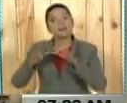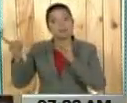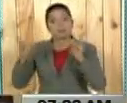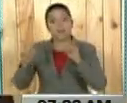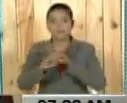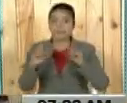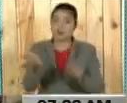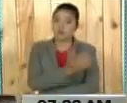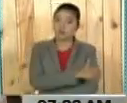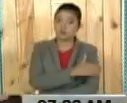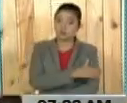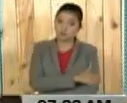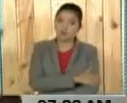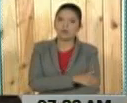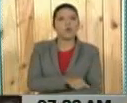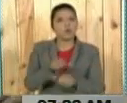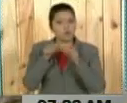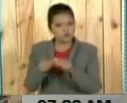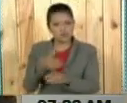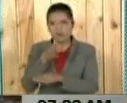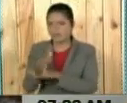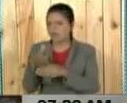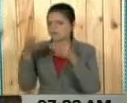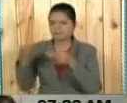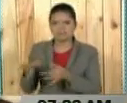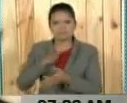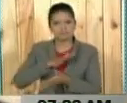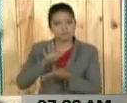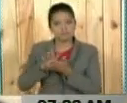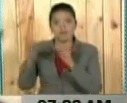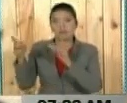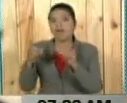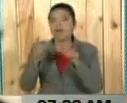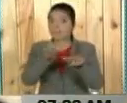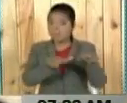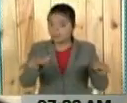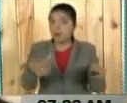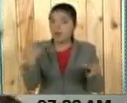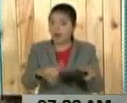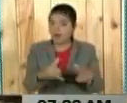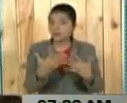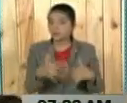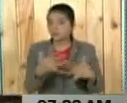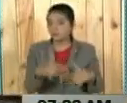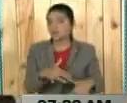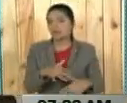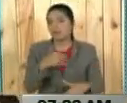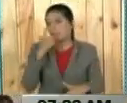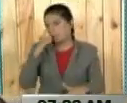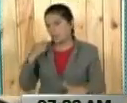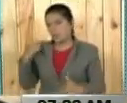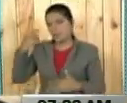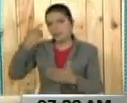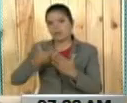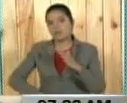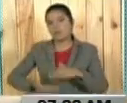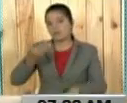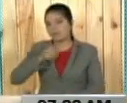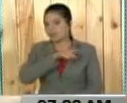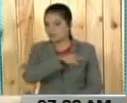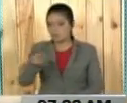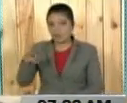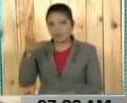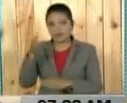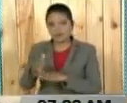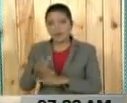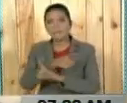oposición no se para, no le da la patada a la mesa de diálogo, esta gente pues va a tener una proyección histórica importante de los que están allí.